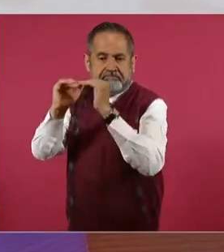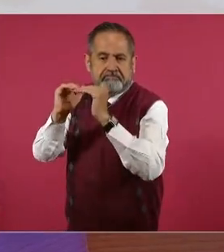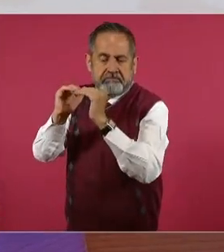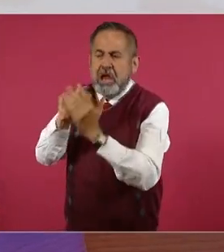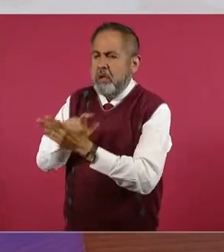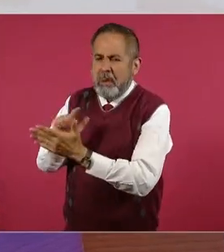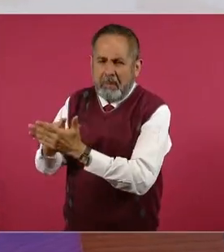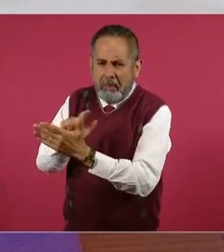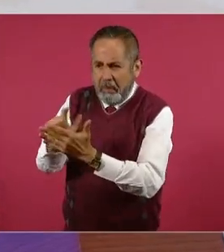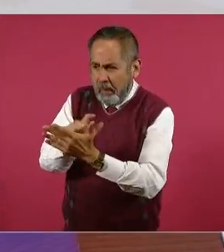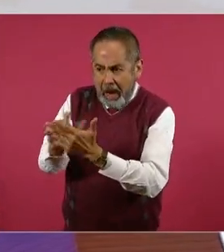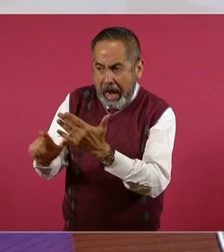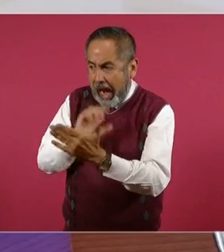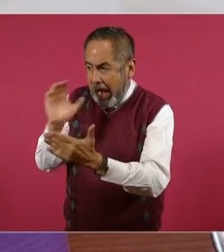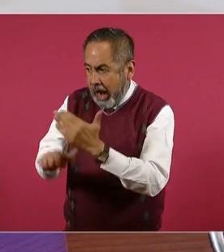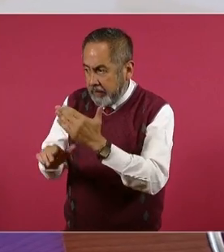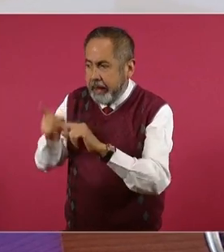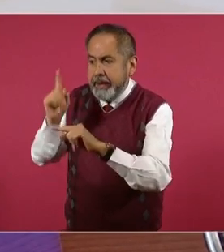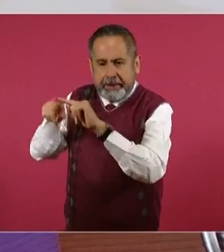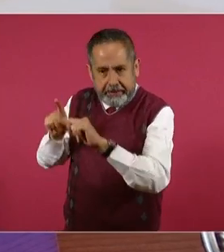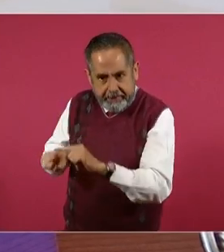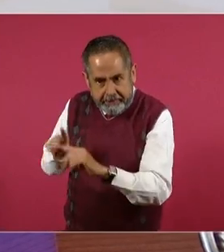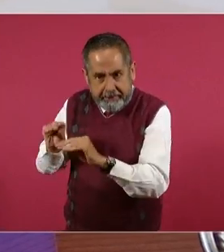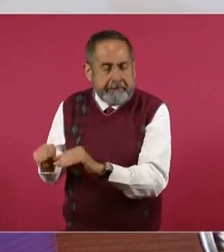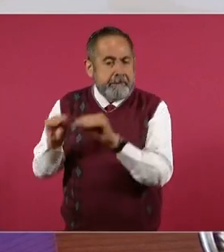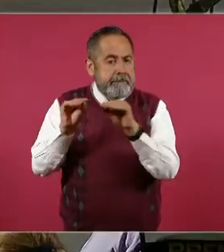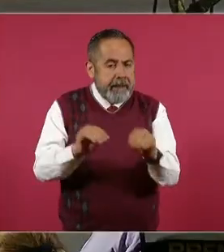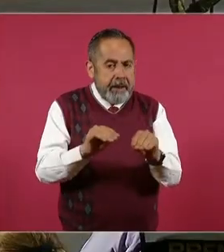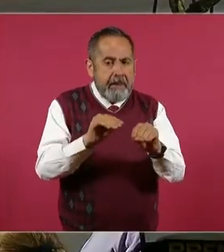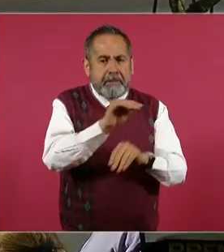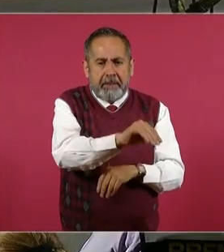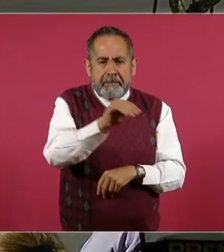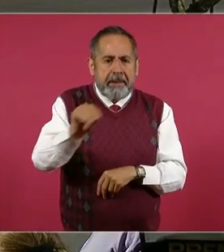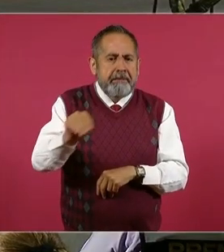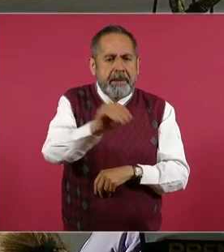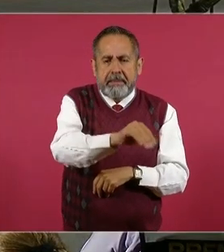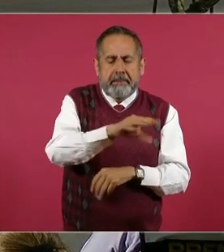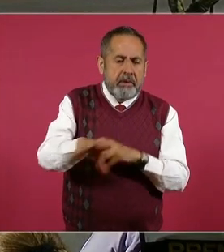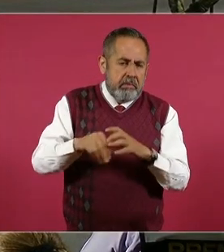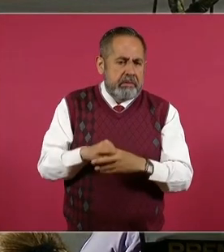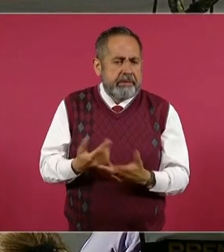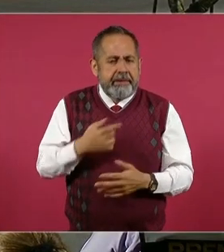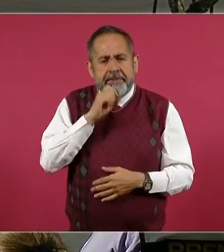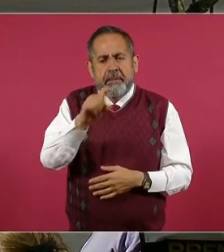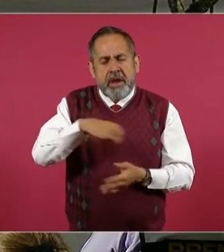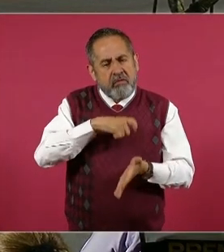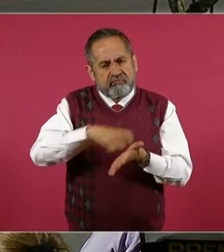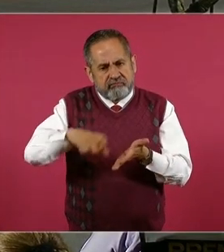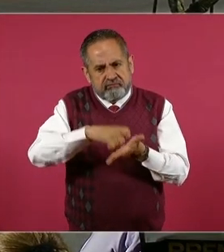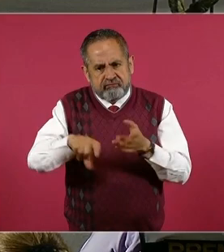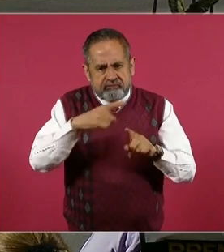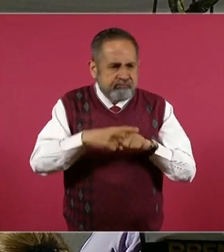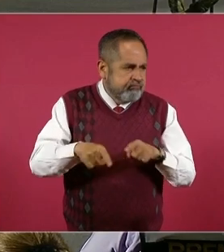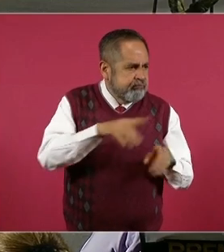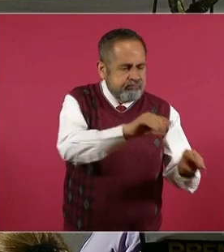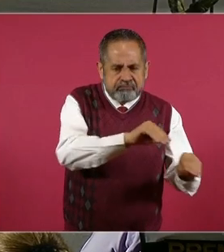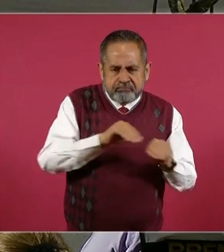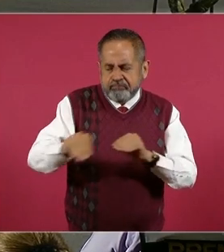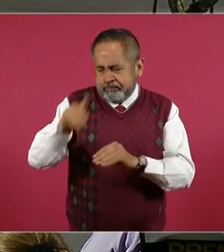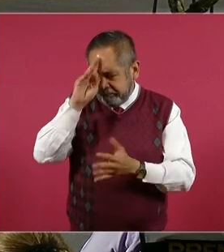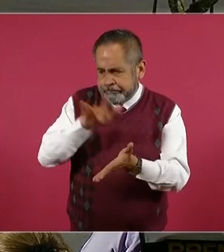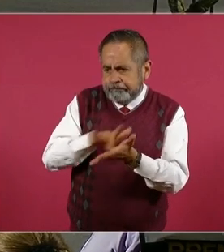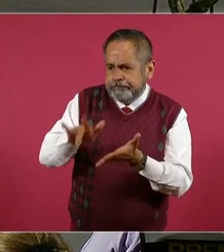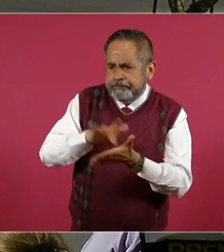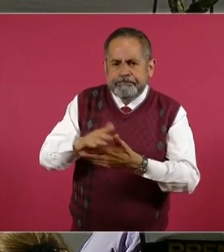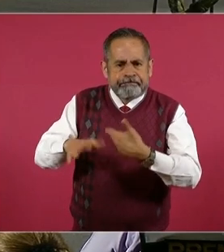ser utilizada. De igual forma, se adquirió maquinaria, embarcaciones y equipo diverso para el apoyo